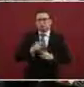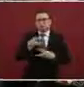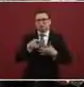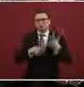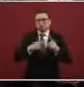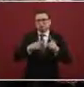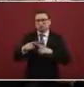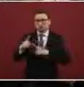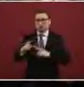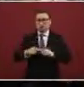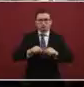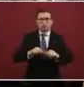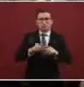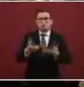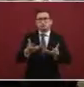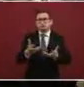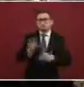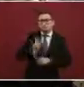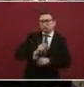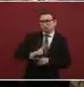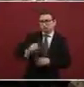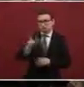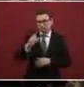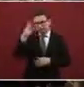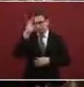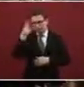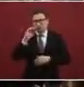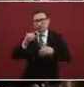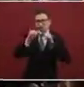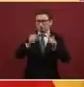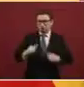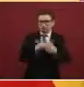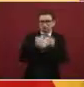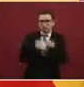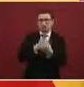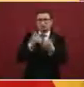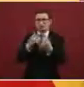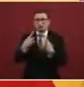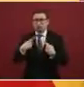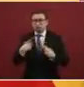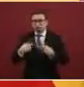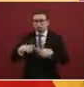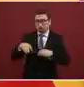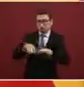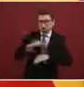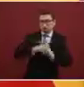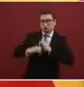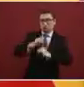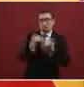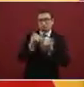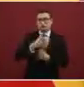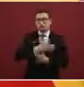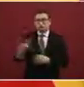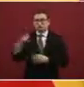áreas profesionales, científicas, educativas y artísticas, junto con obreros y campesinos. El propio